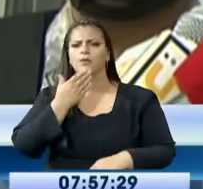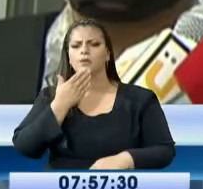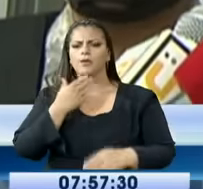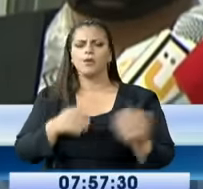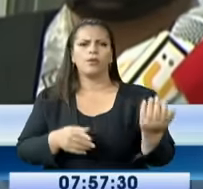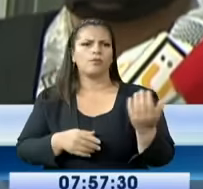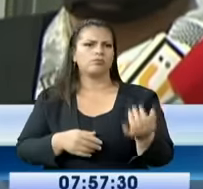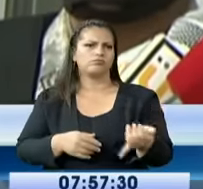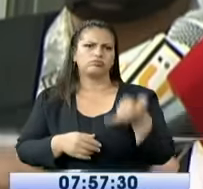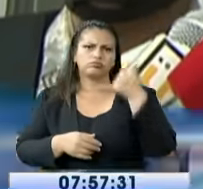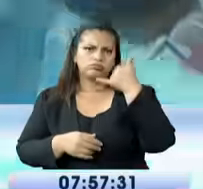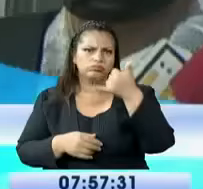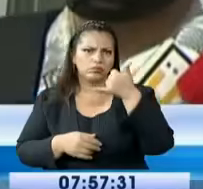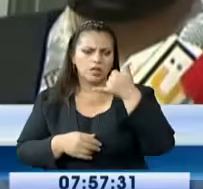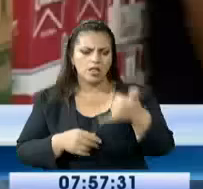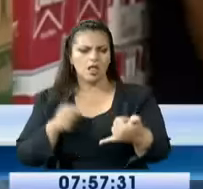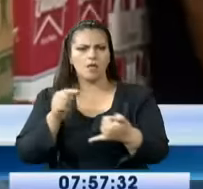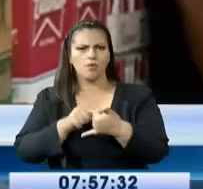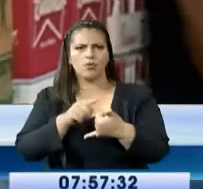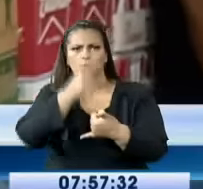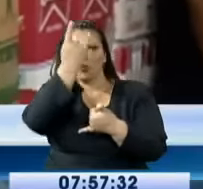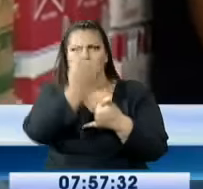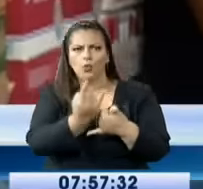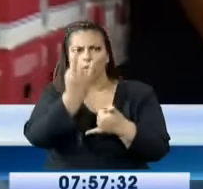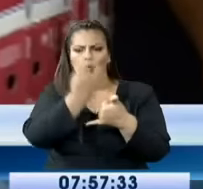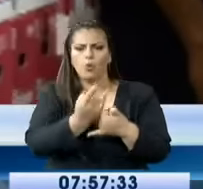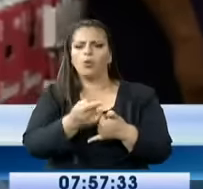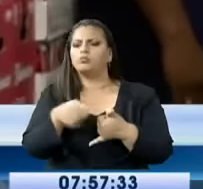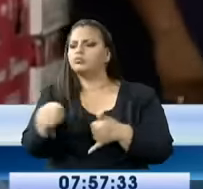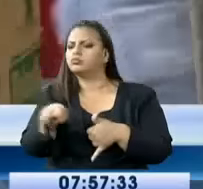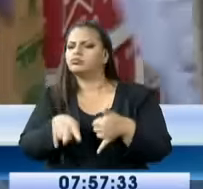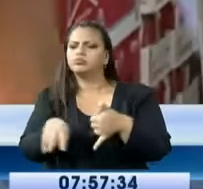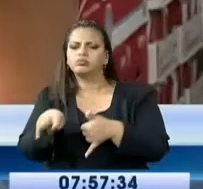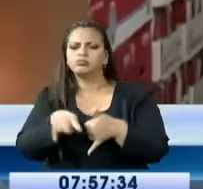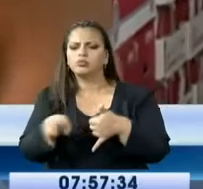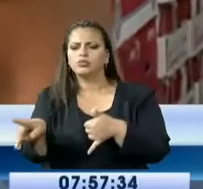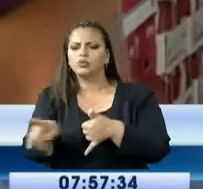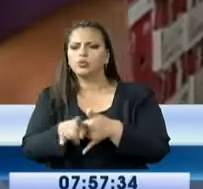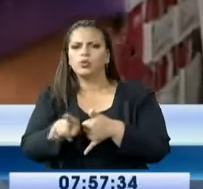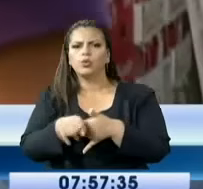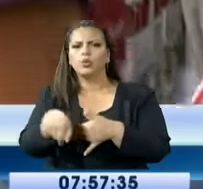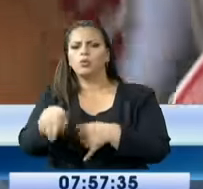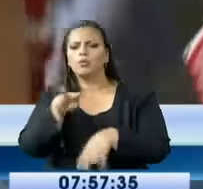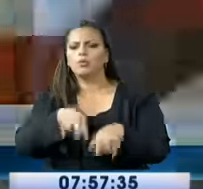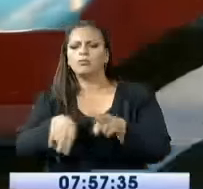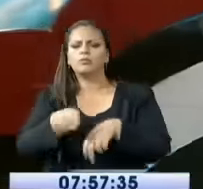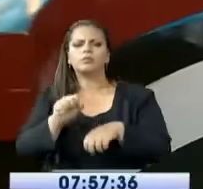celulares de las personas normales. Informó Ítalo Ruiz.